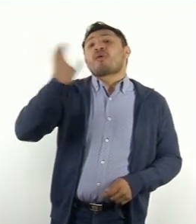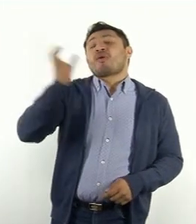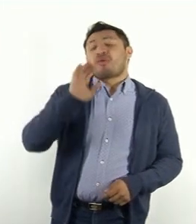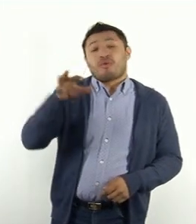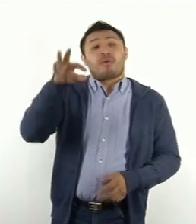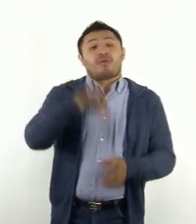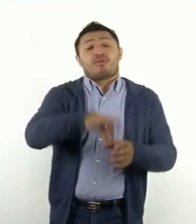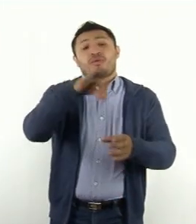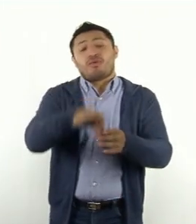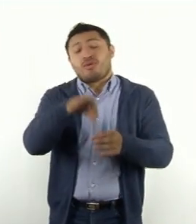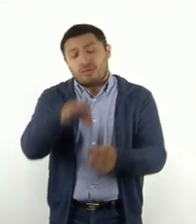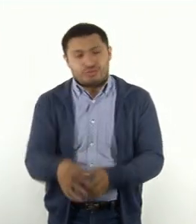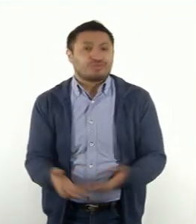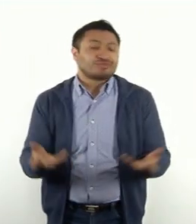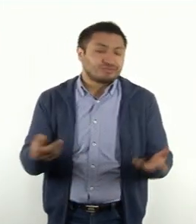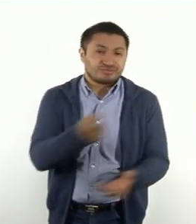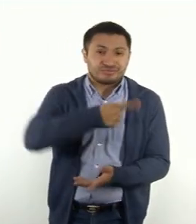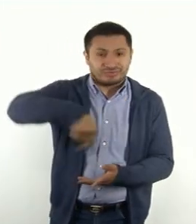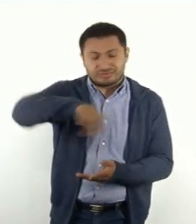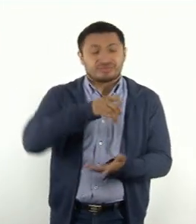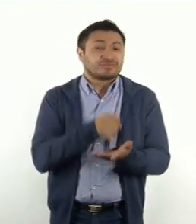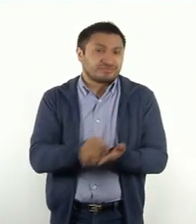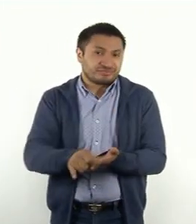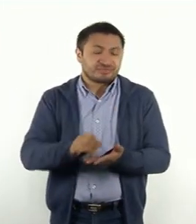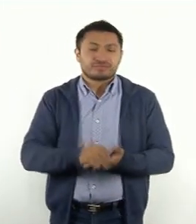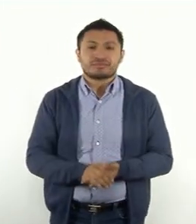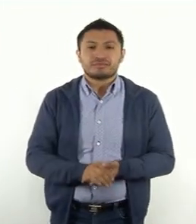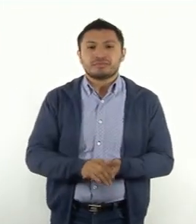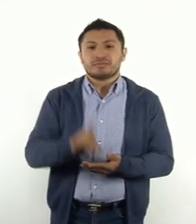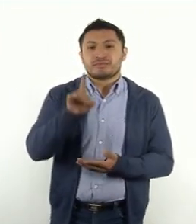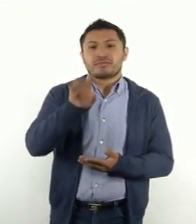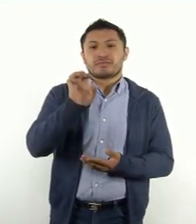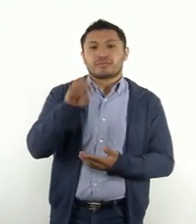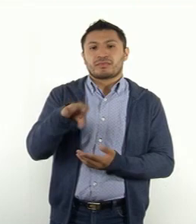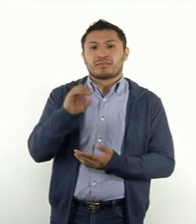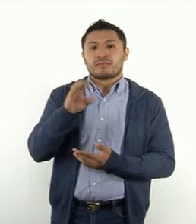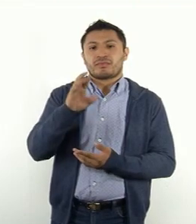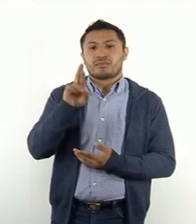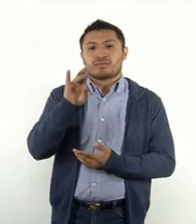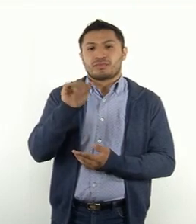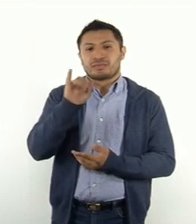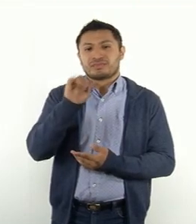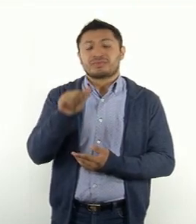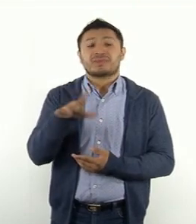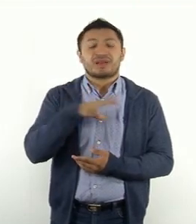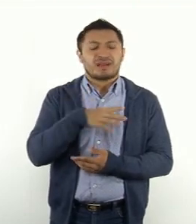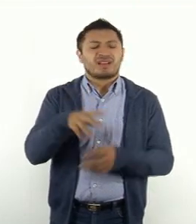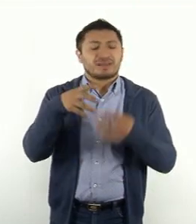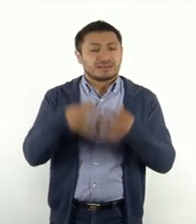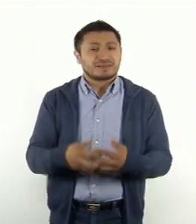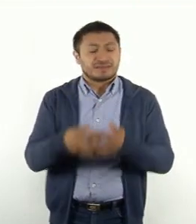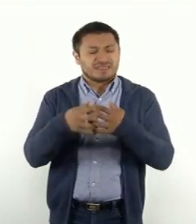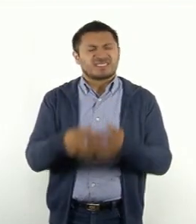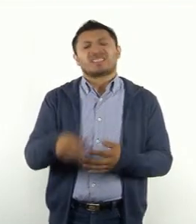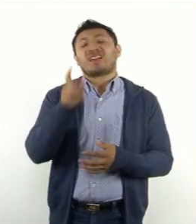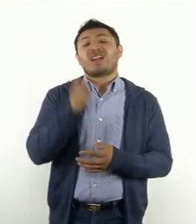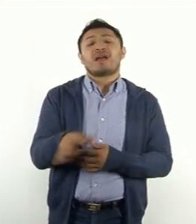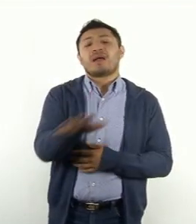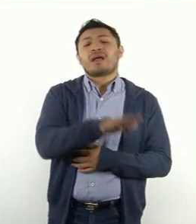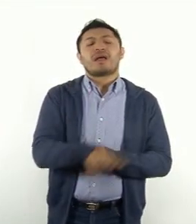gobernantes. Por eso se afirma que la democracia es un sistema donde el pueblo es el que gobierna a partir